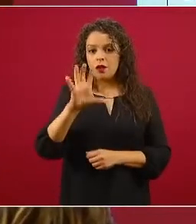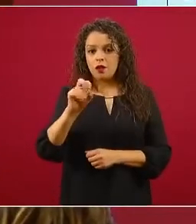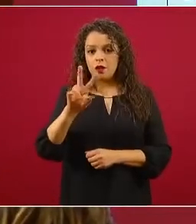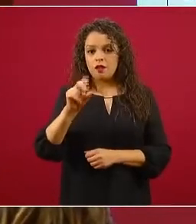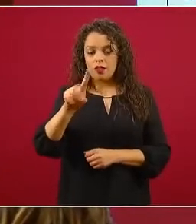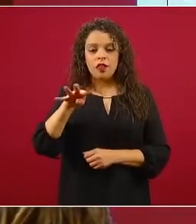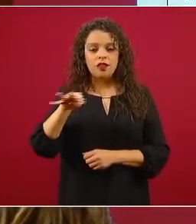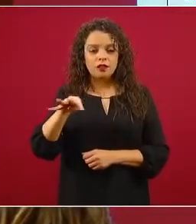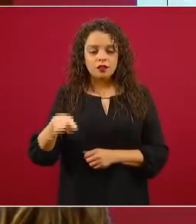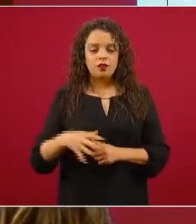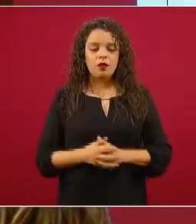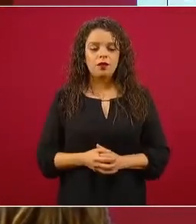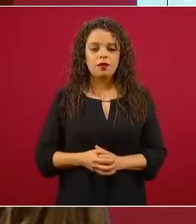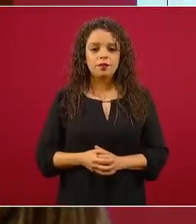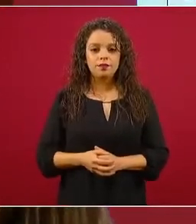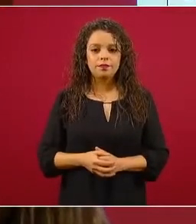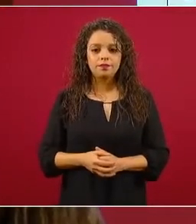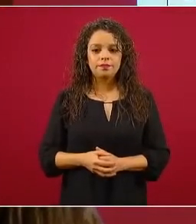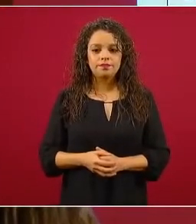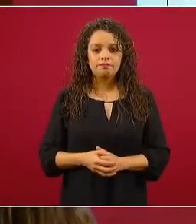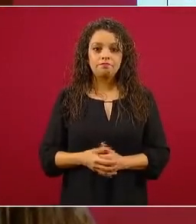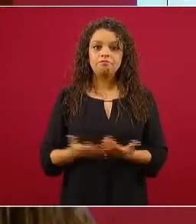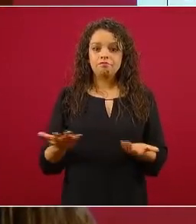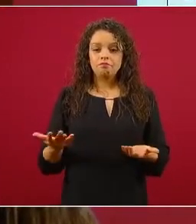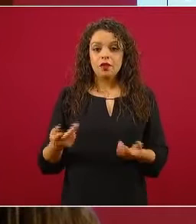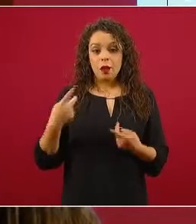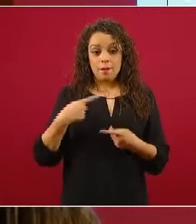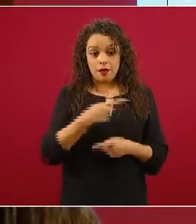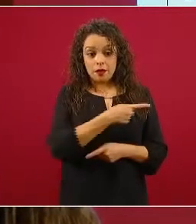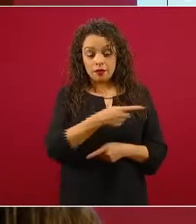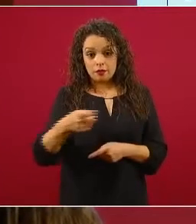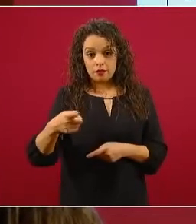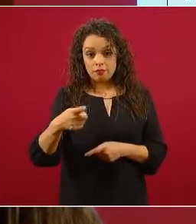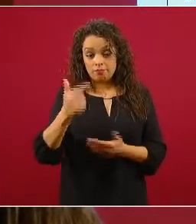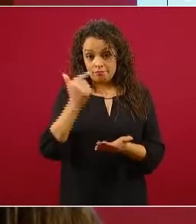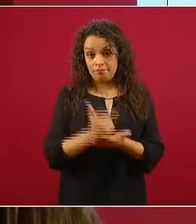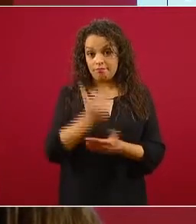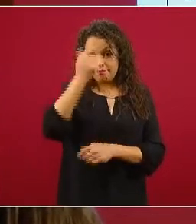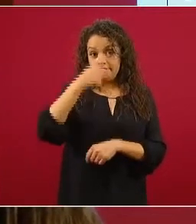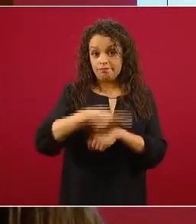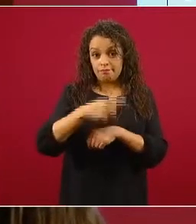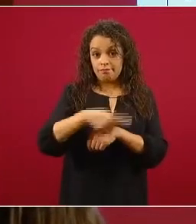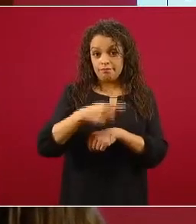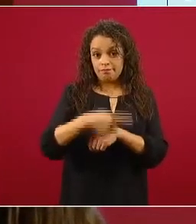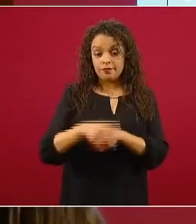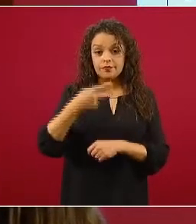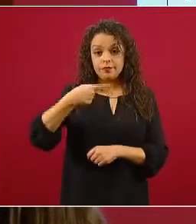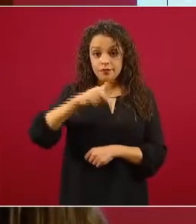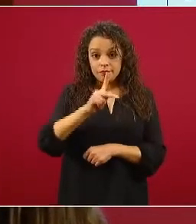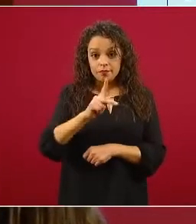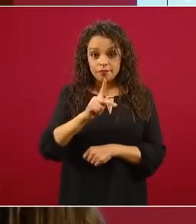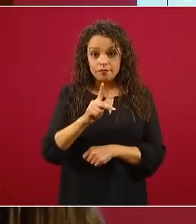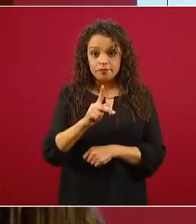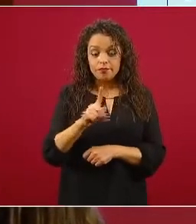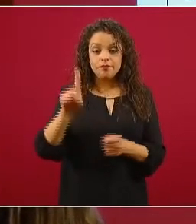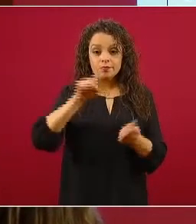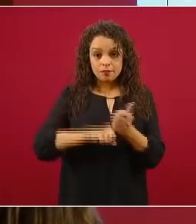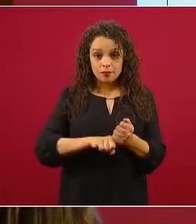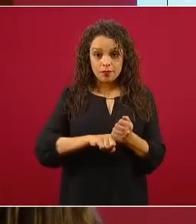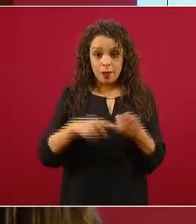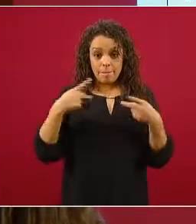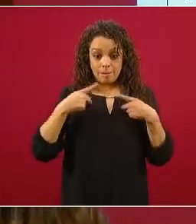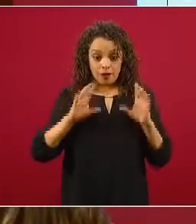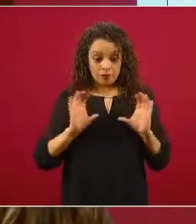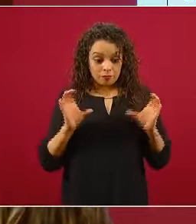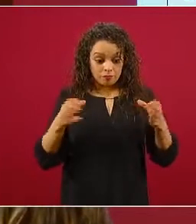Puede haber sujetos de muy alto riesgo, pero ser muy pocos en la población. Entonces,